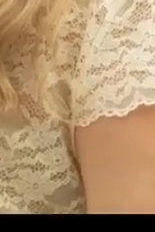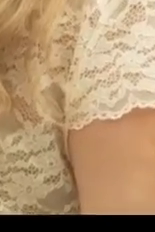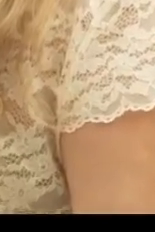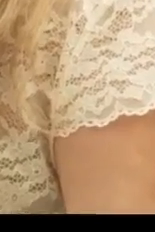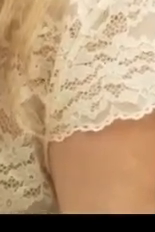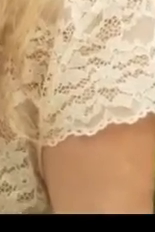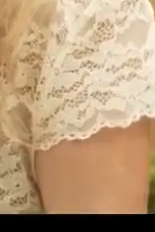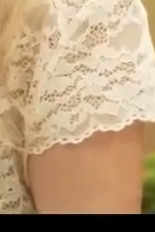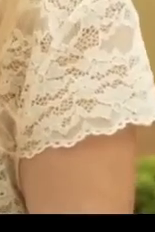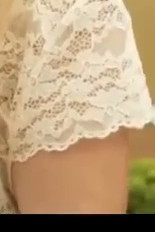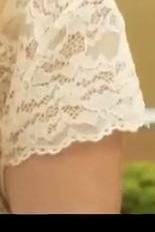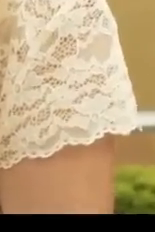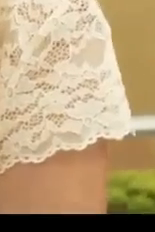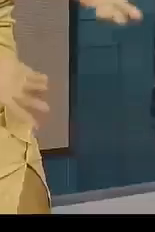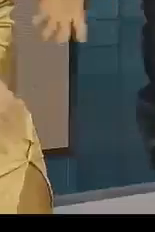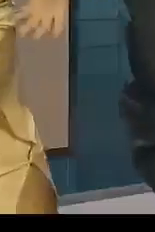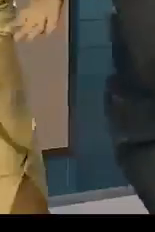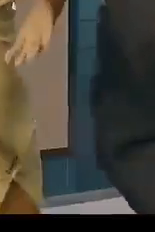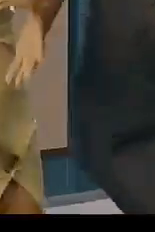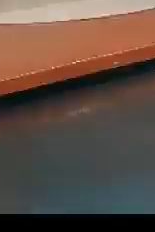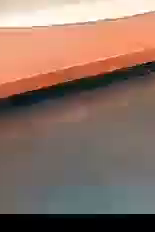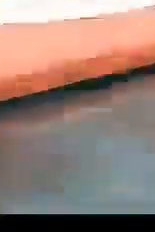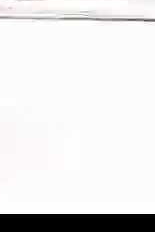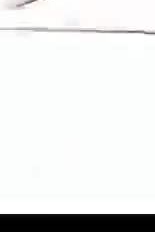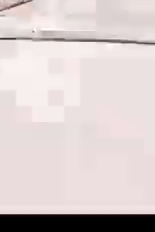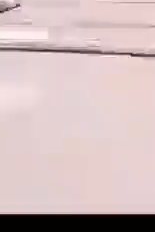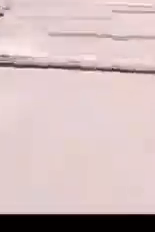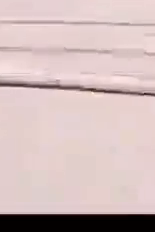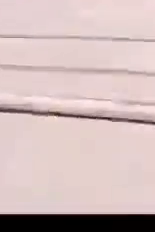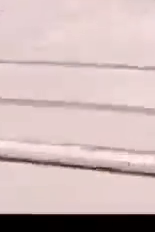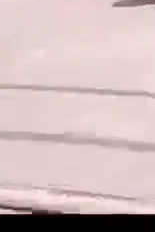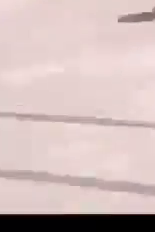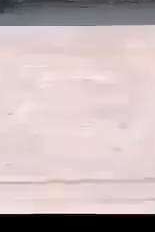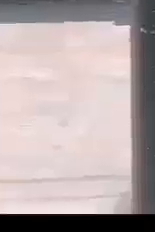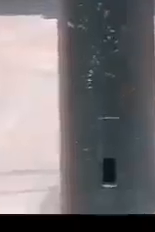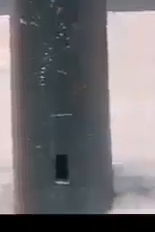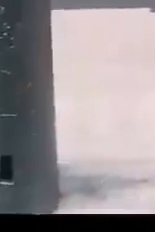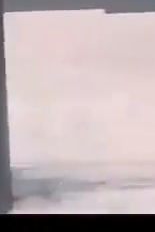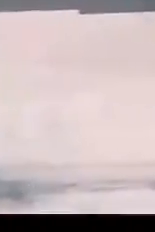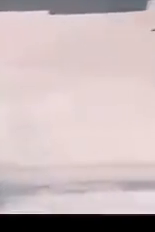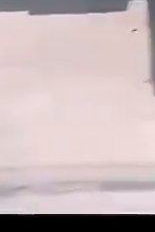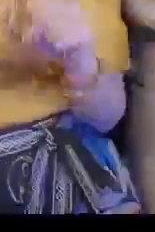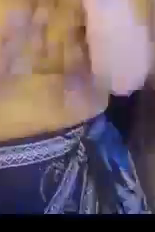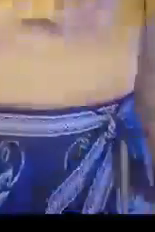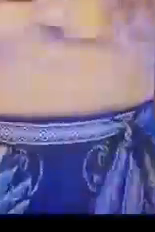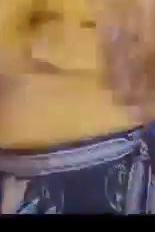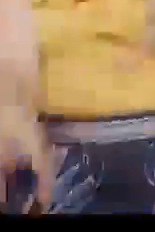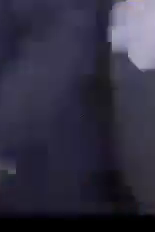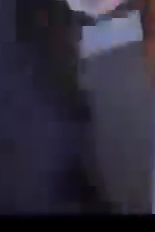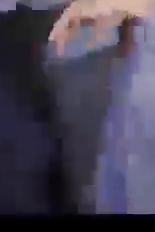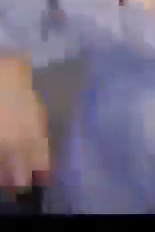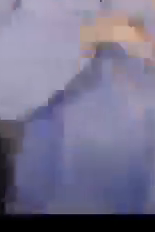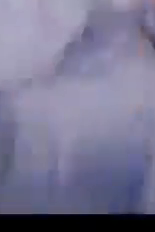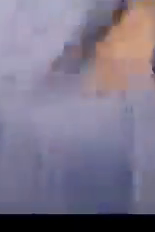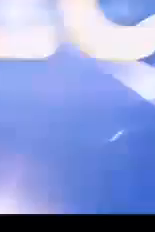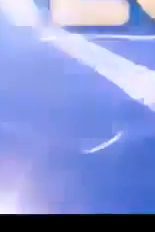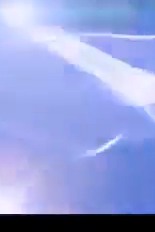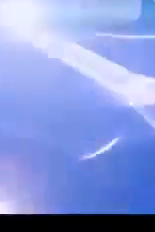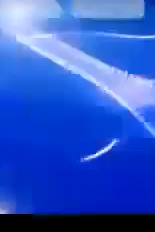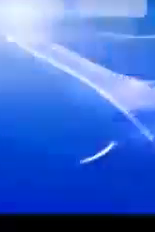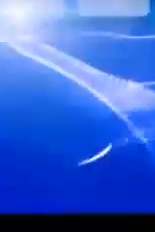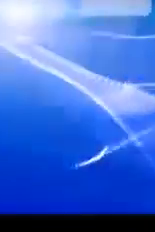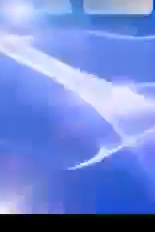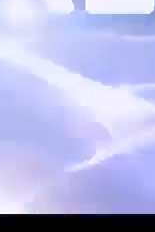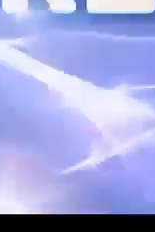se desvanece la imagen de quienes hacemos todo esto, de lo que hemos logrado implementar y afianzarnos.